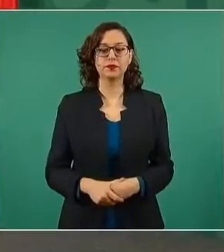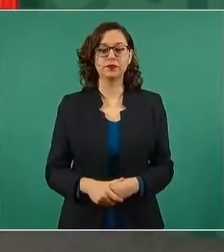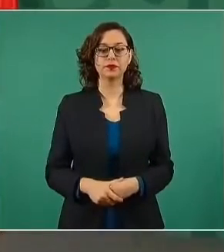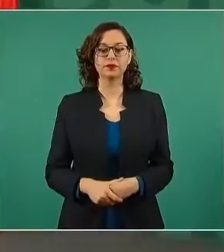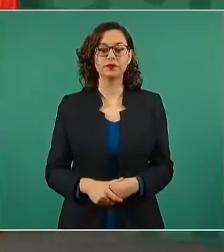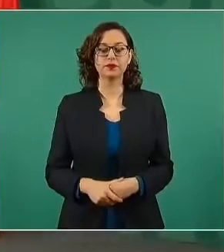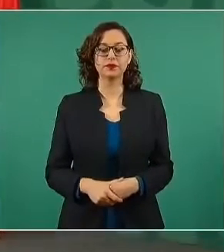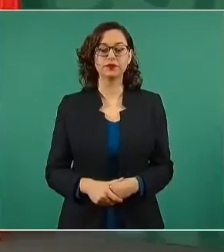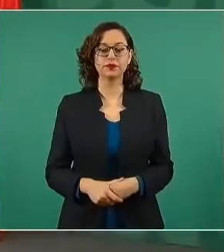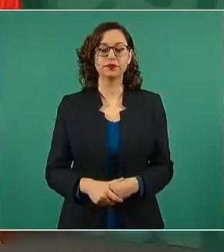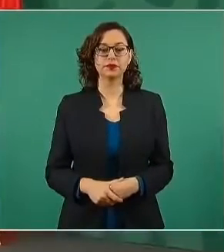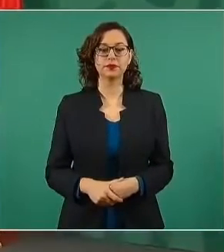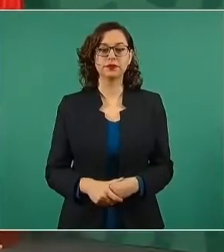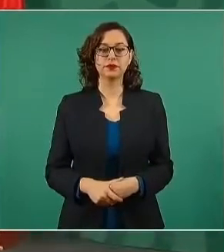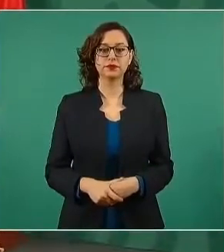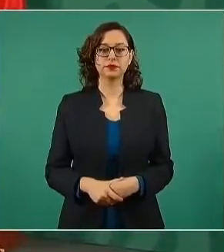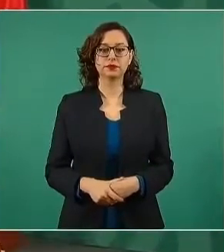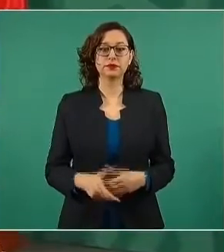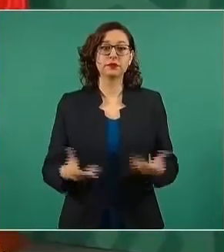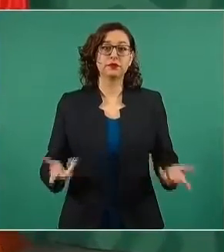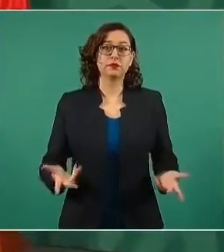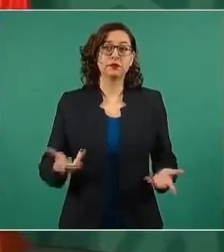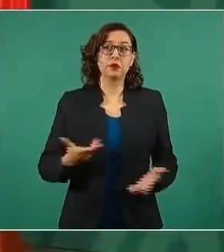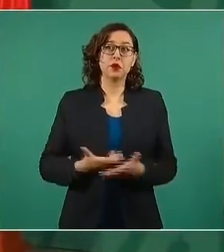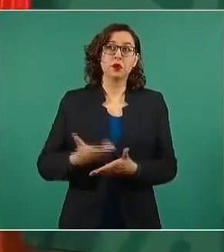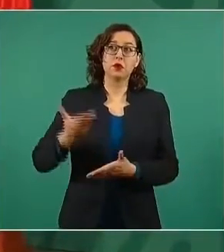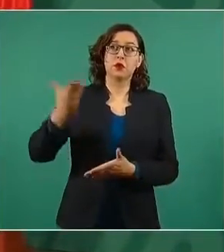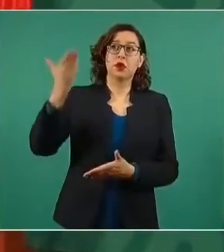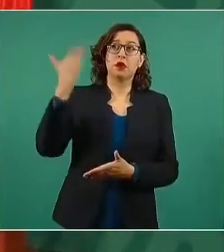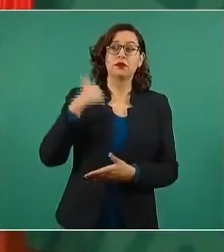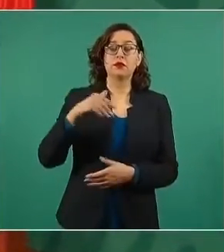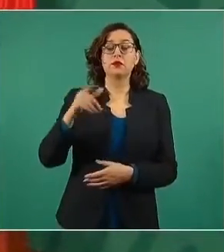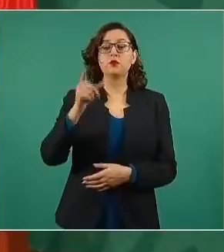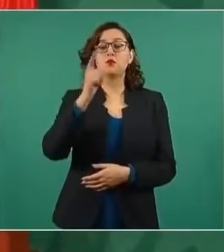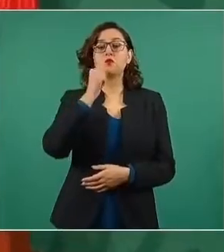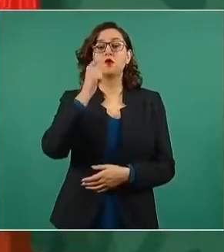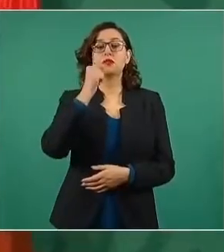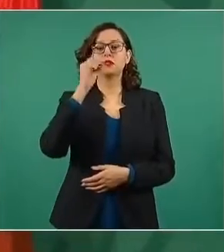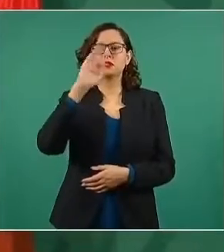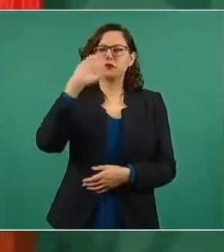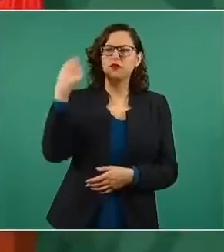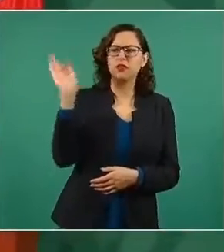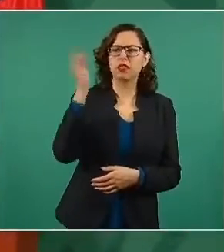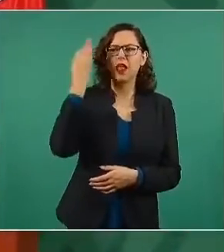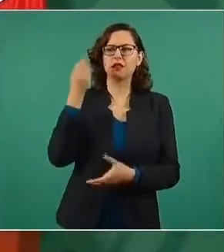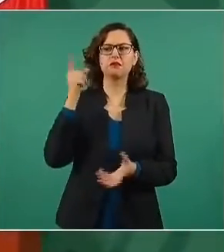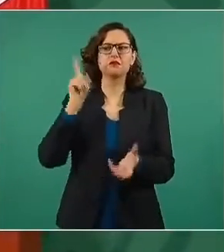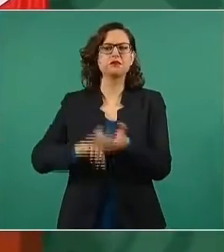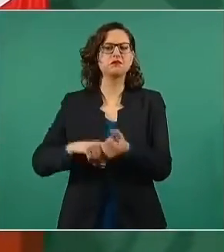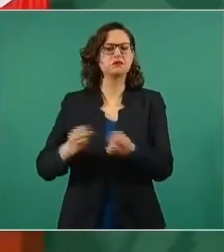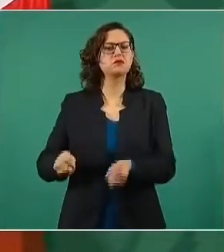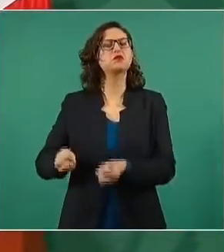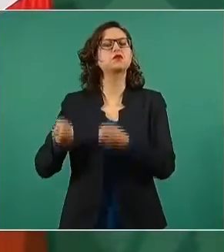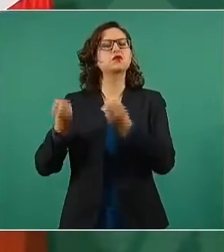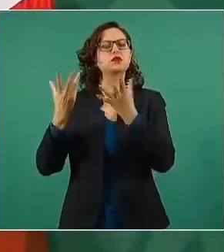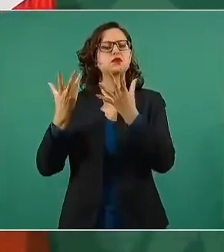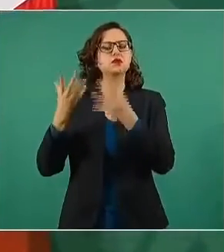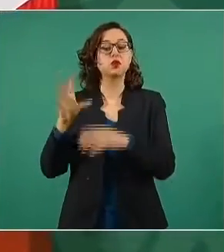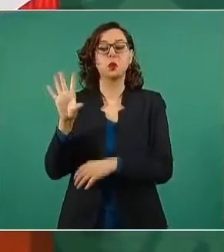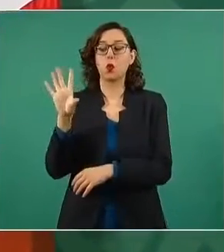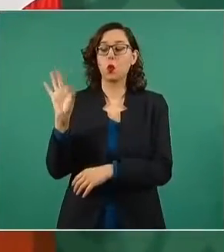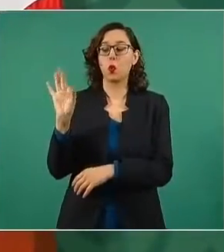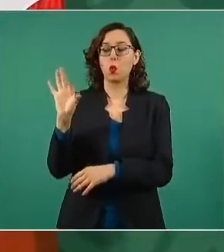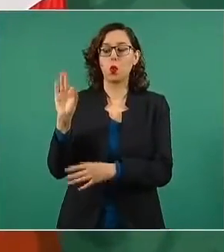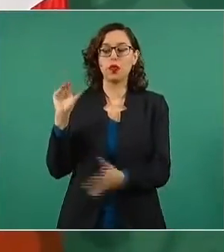momento, la Policía Federal llegó a tener 40,000 elementos, pero la